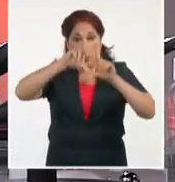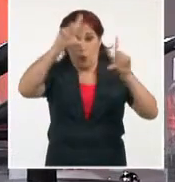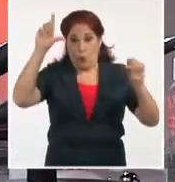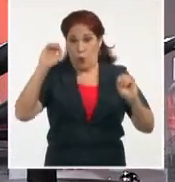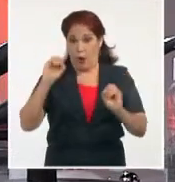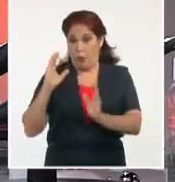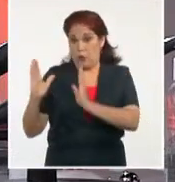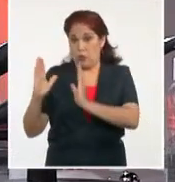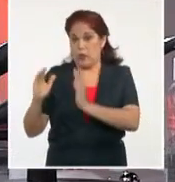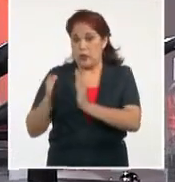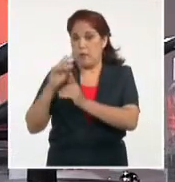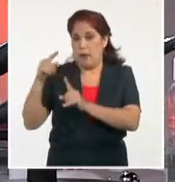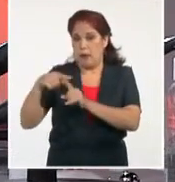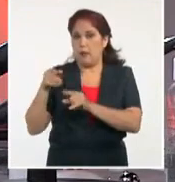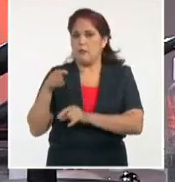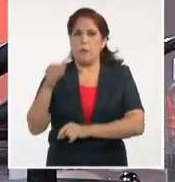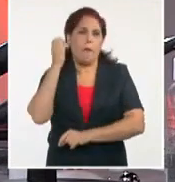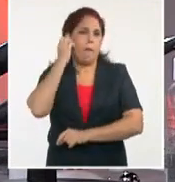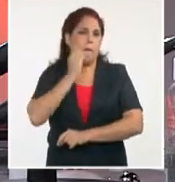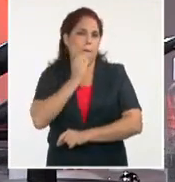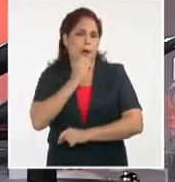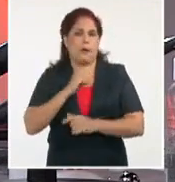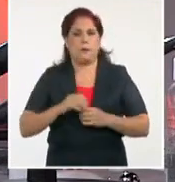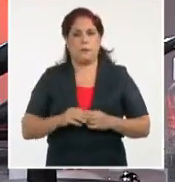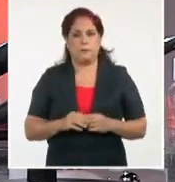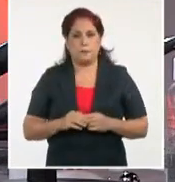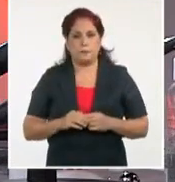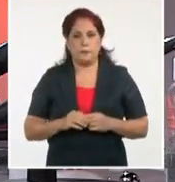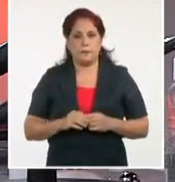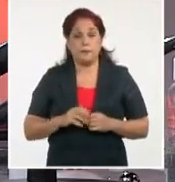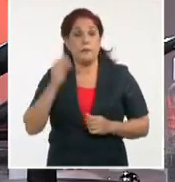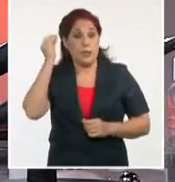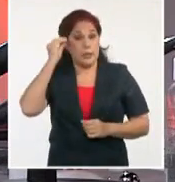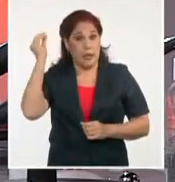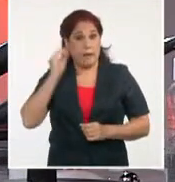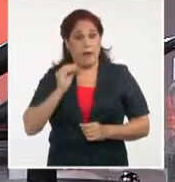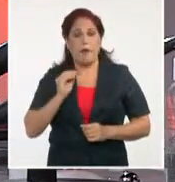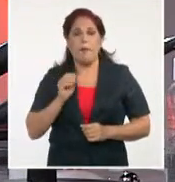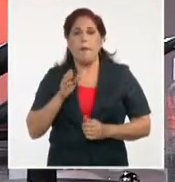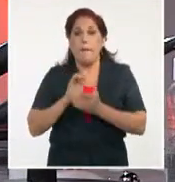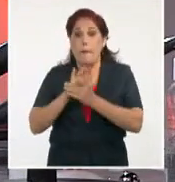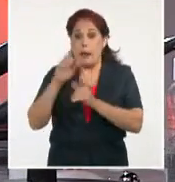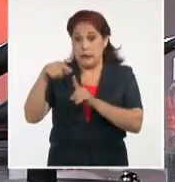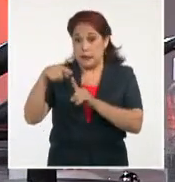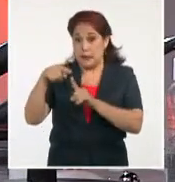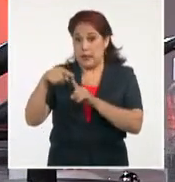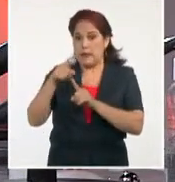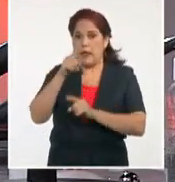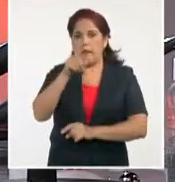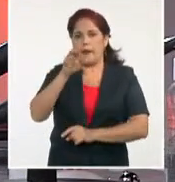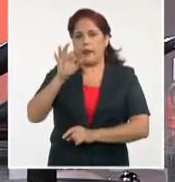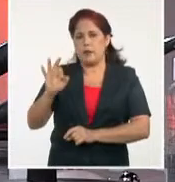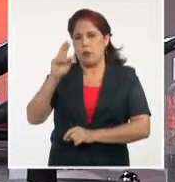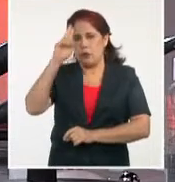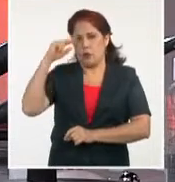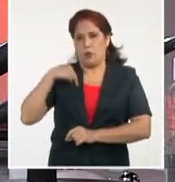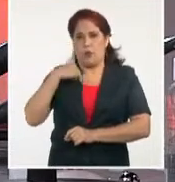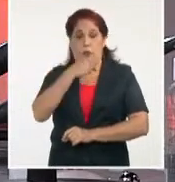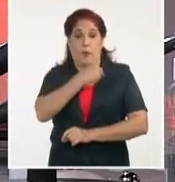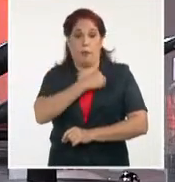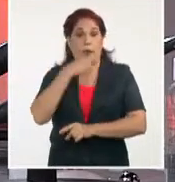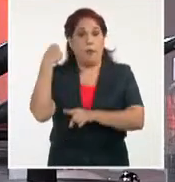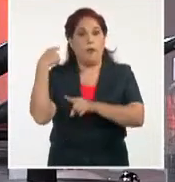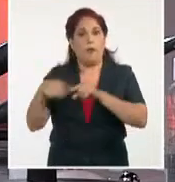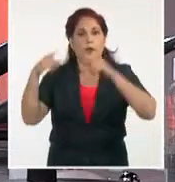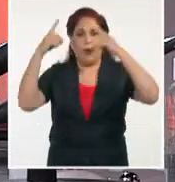se ha conocido, pues, en las últimas horas que han arribado a Matanzas 18 médicos e igual cantidad